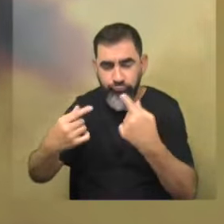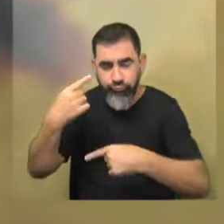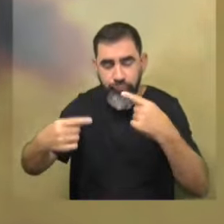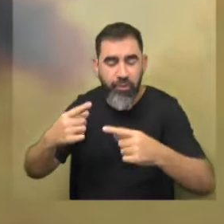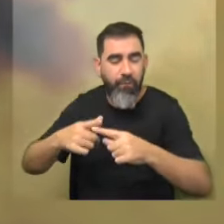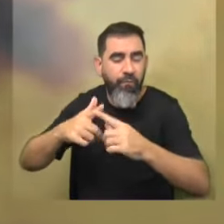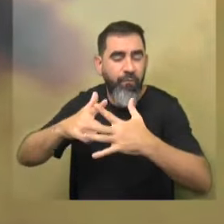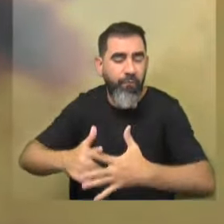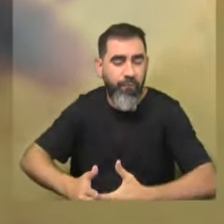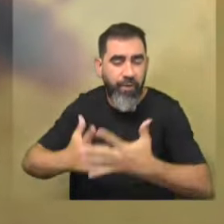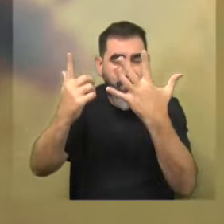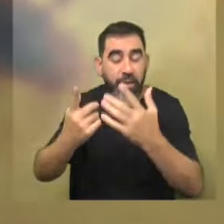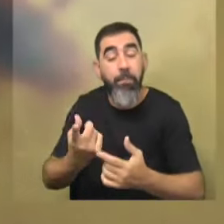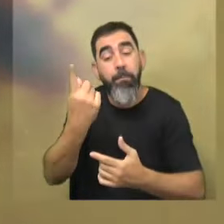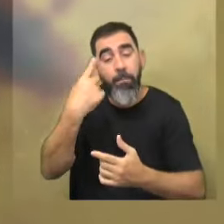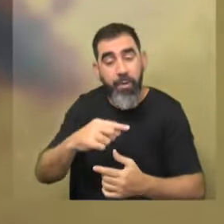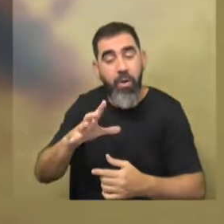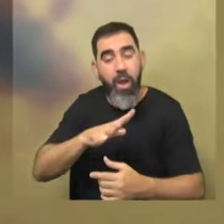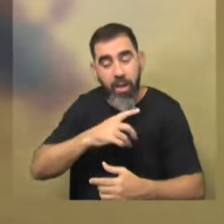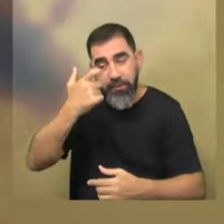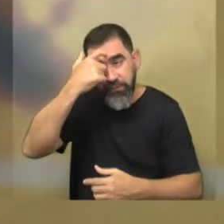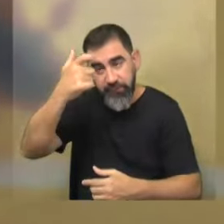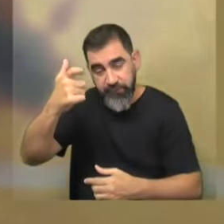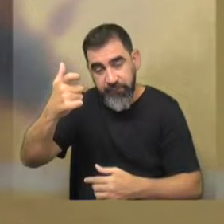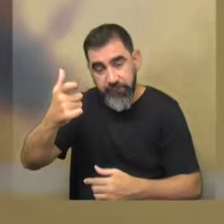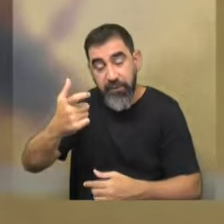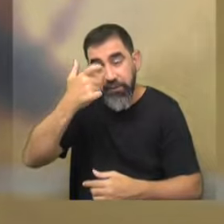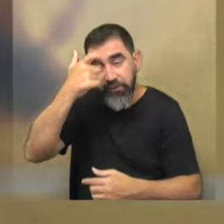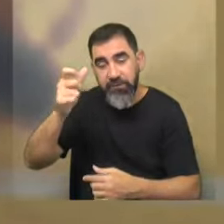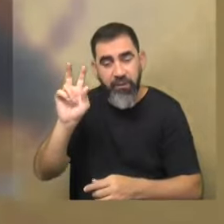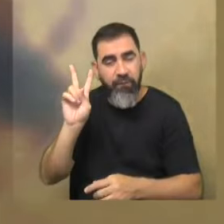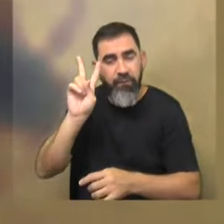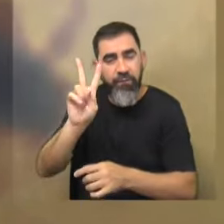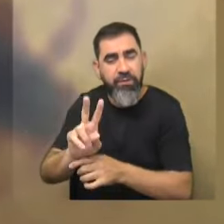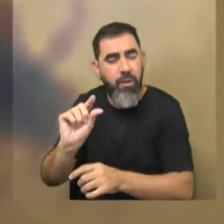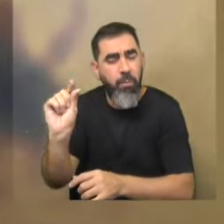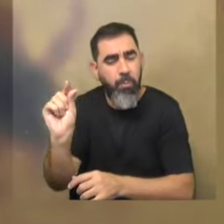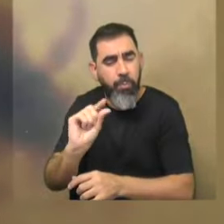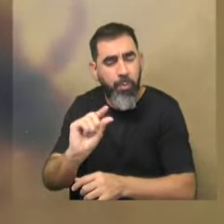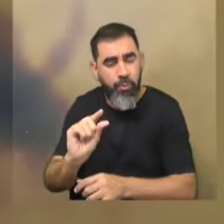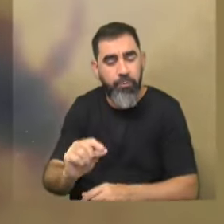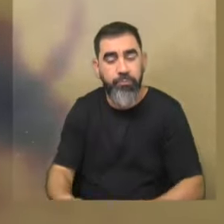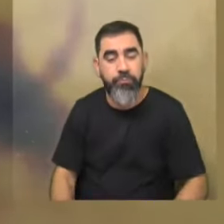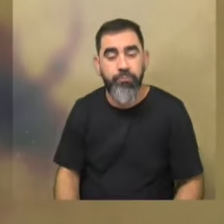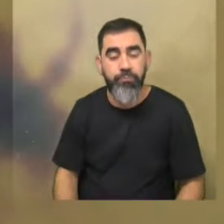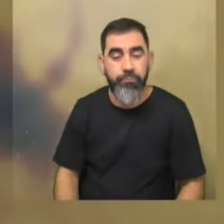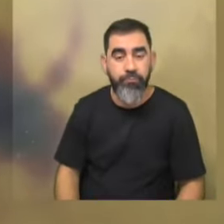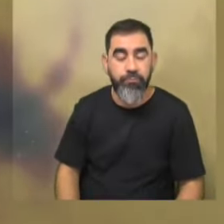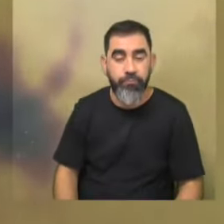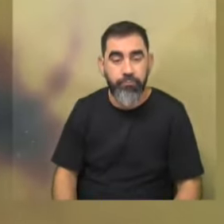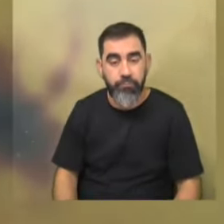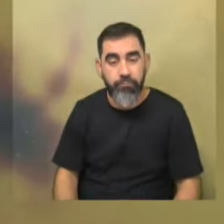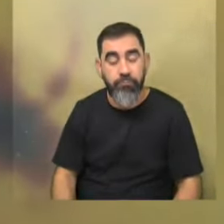festivo, pero hay ciencia. Y una ciencia a la que visitamos poco en este programa, y no porque no nos interese, y es